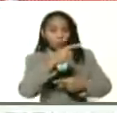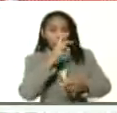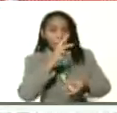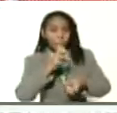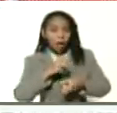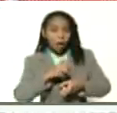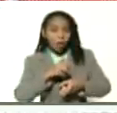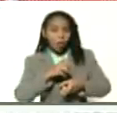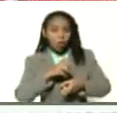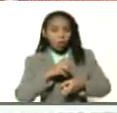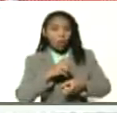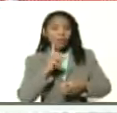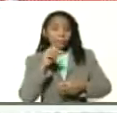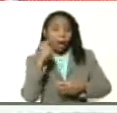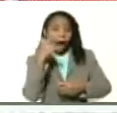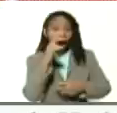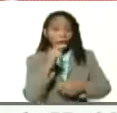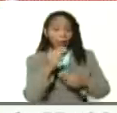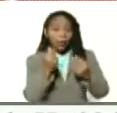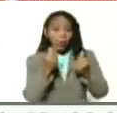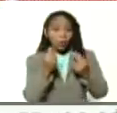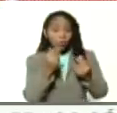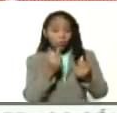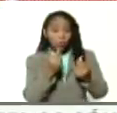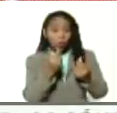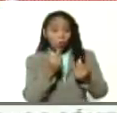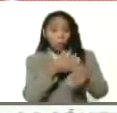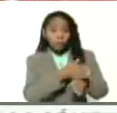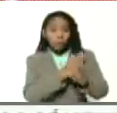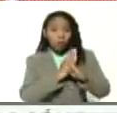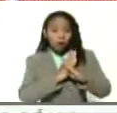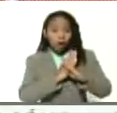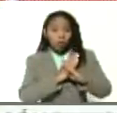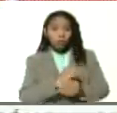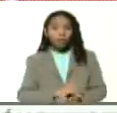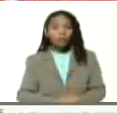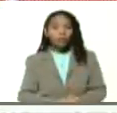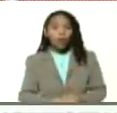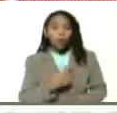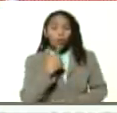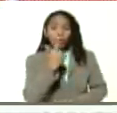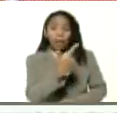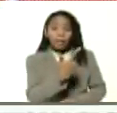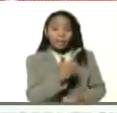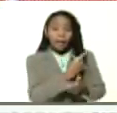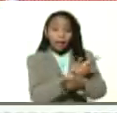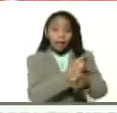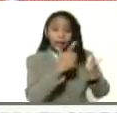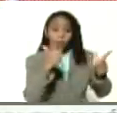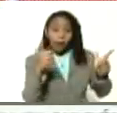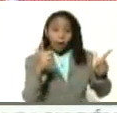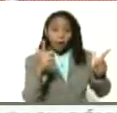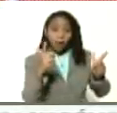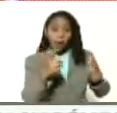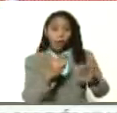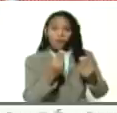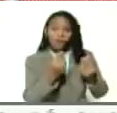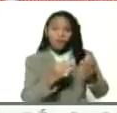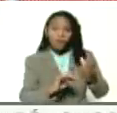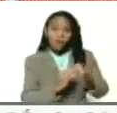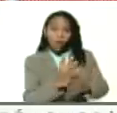tiene recursos líquidos bloqueados, donde le dice que liberen